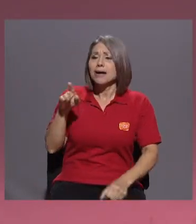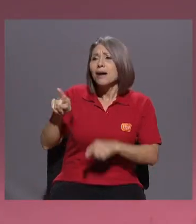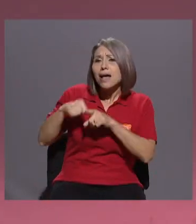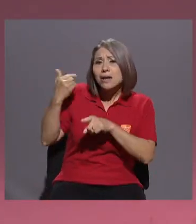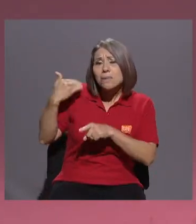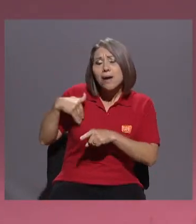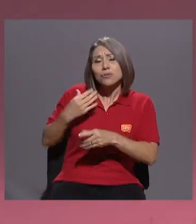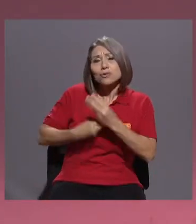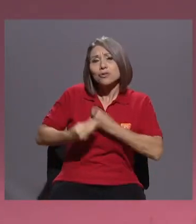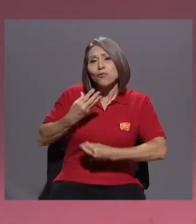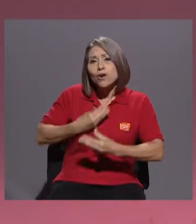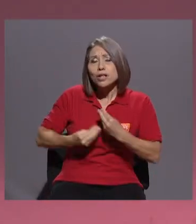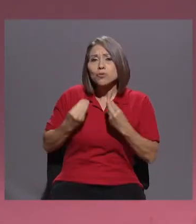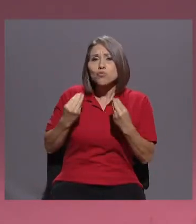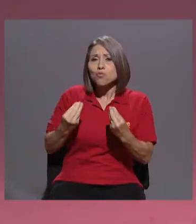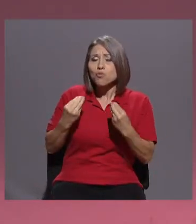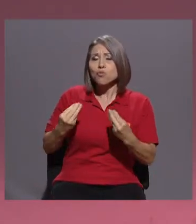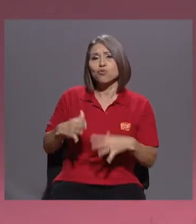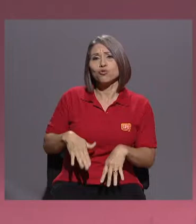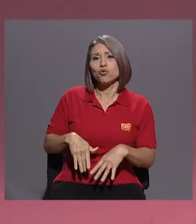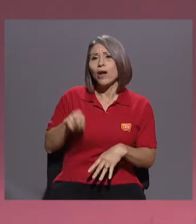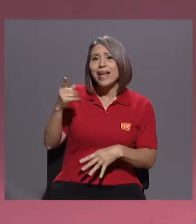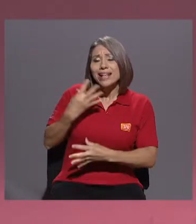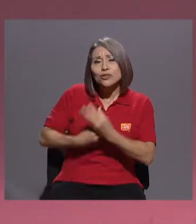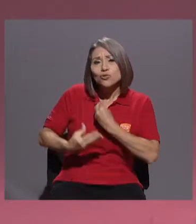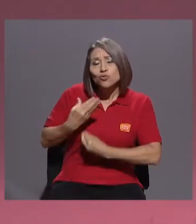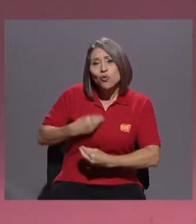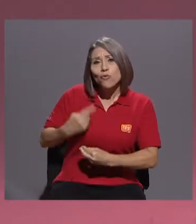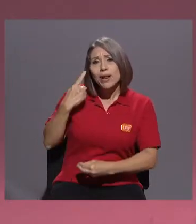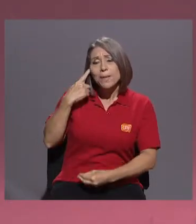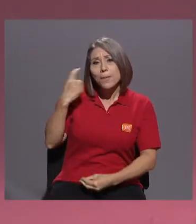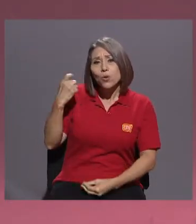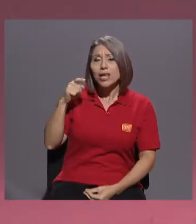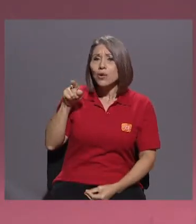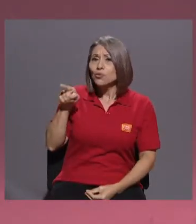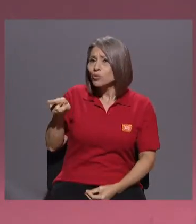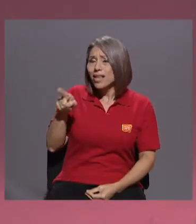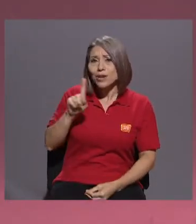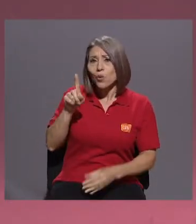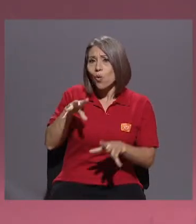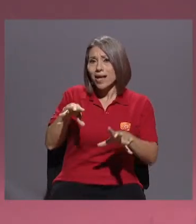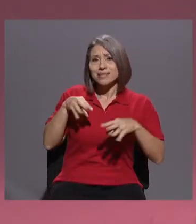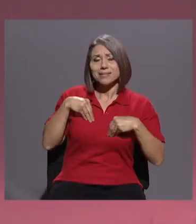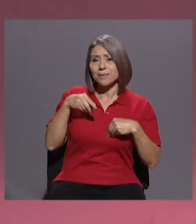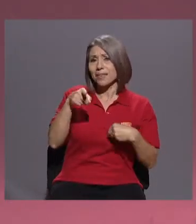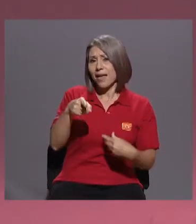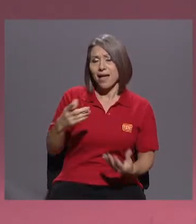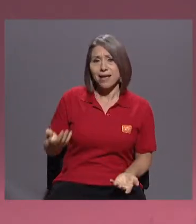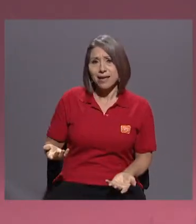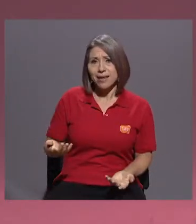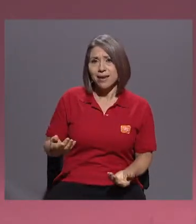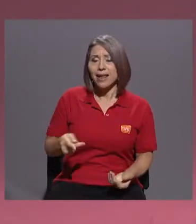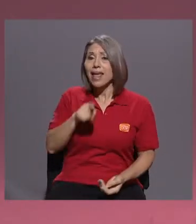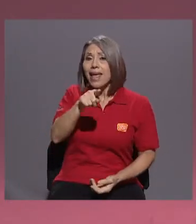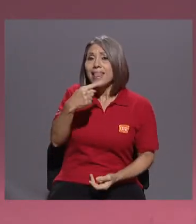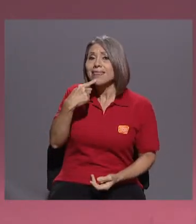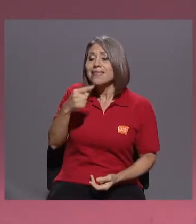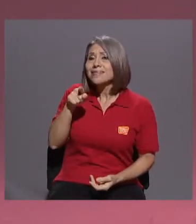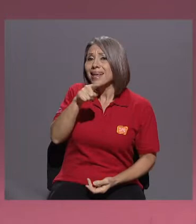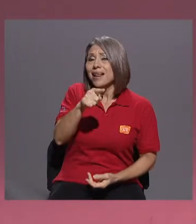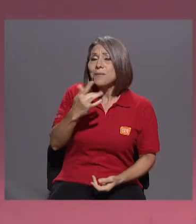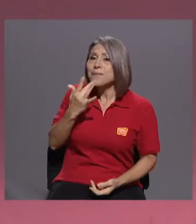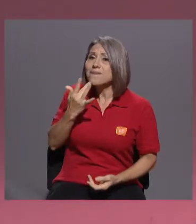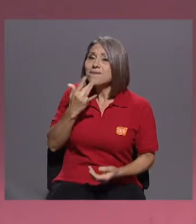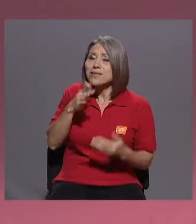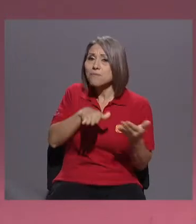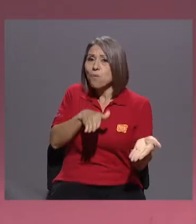Mi hermano Está sufriendo mucho Dice Él sufre Por lo que Porque usted No lo acepta Él Él dice